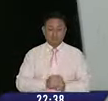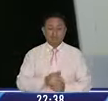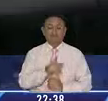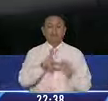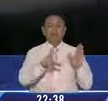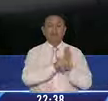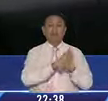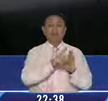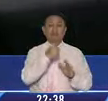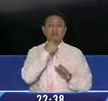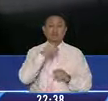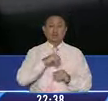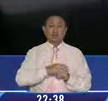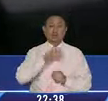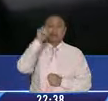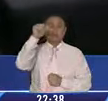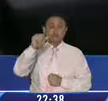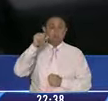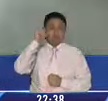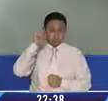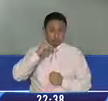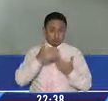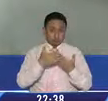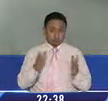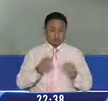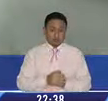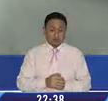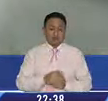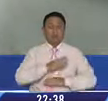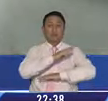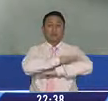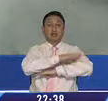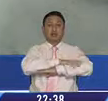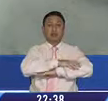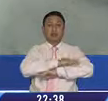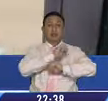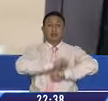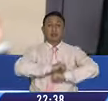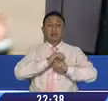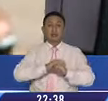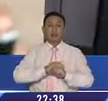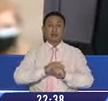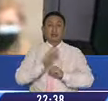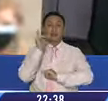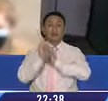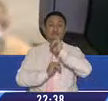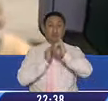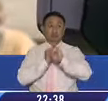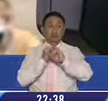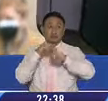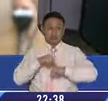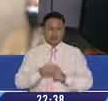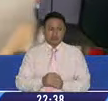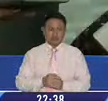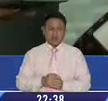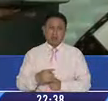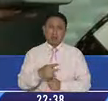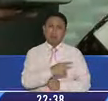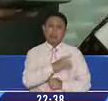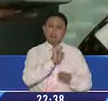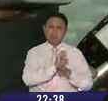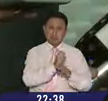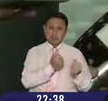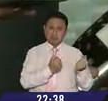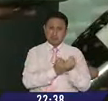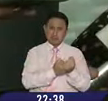afirmó que en el ámbito audiovisual se daría apertura a que plataformas y producciones extranjeras se interesen por crear proyectos en el país. El